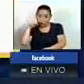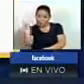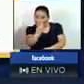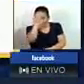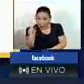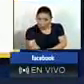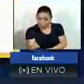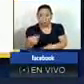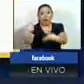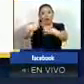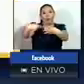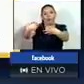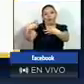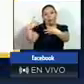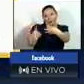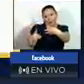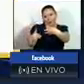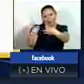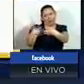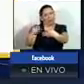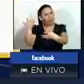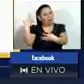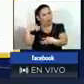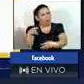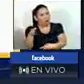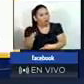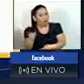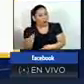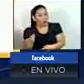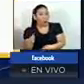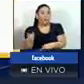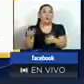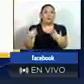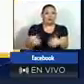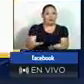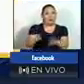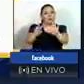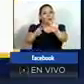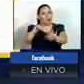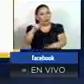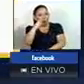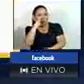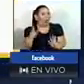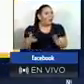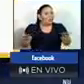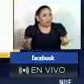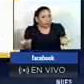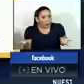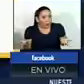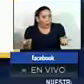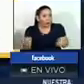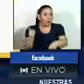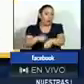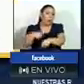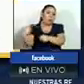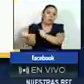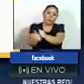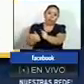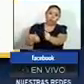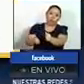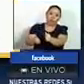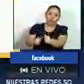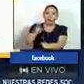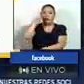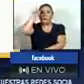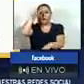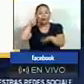constitucional el decreto legislativo que abría el transporte público el 7 de junio? ¿Qué hacemos? ¿Retroceder el tiempo? Gracias